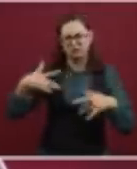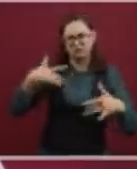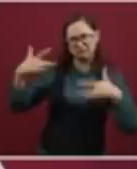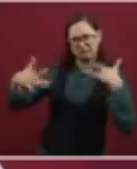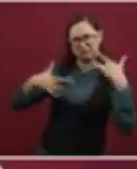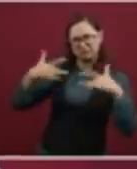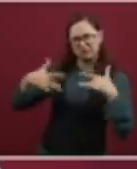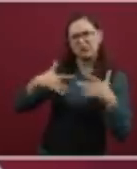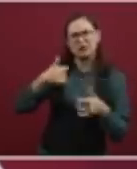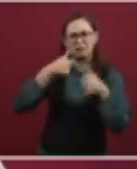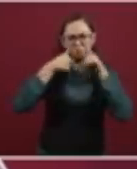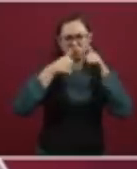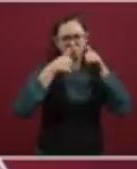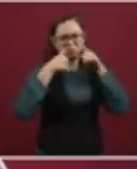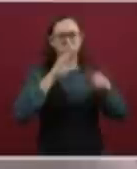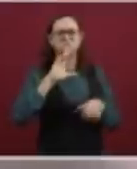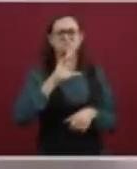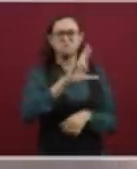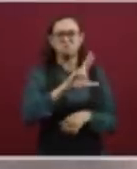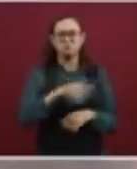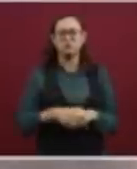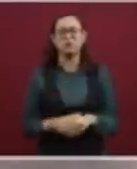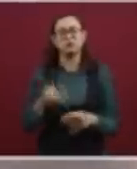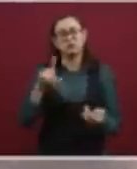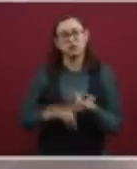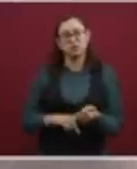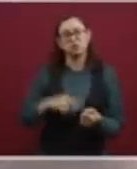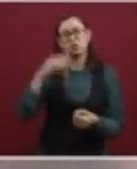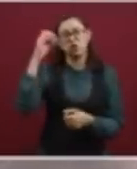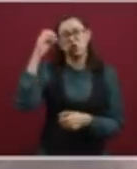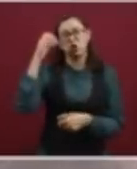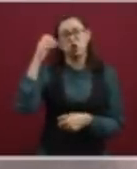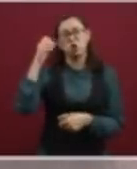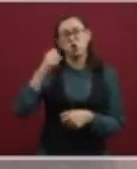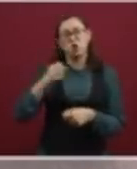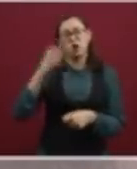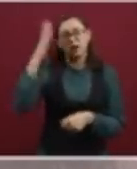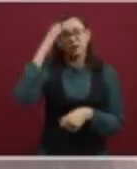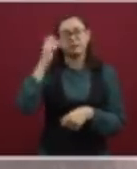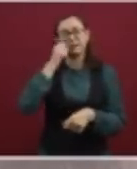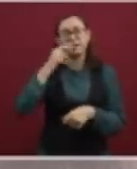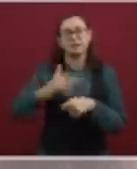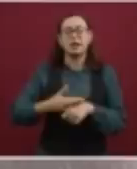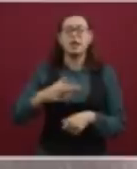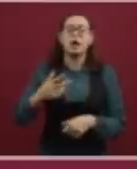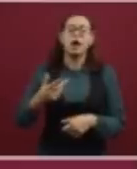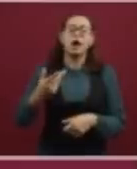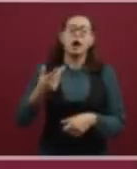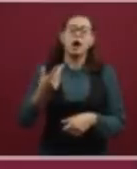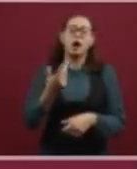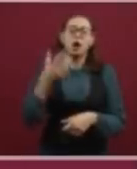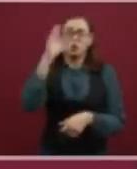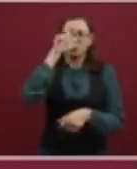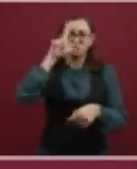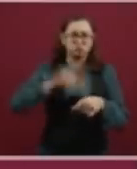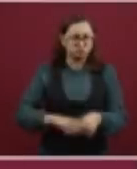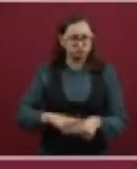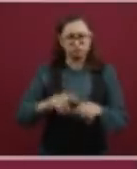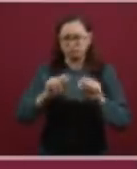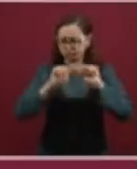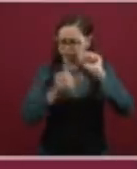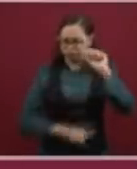La Secretaría de Cultura refrenda el respeto al Estado laico, a nuestra diversidad